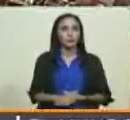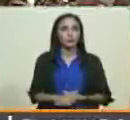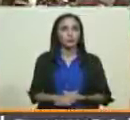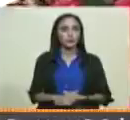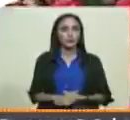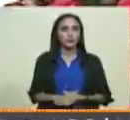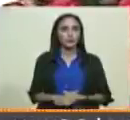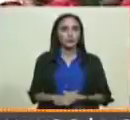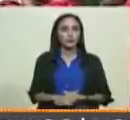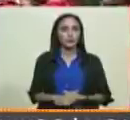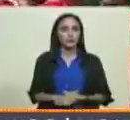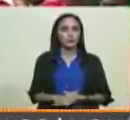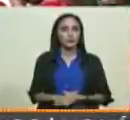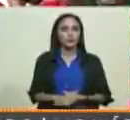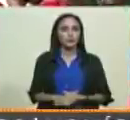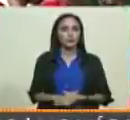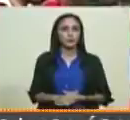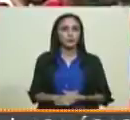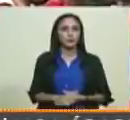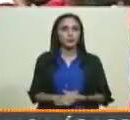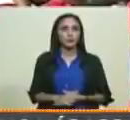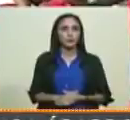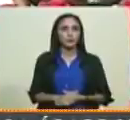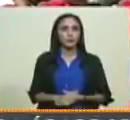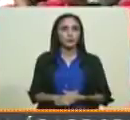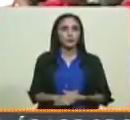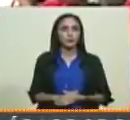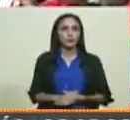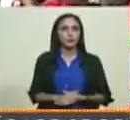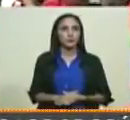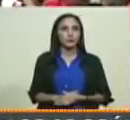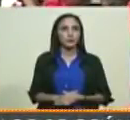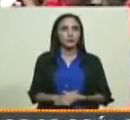Y he venido a pedir la compañía